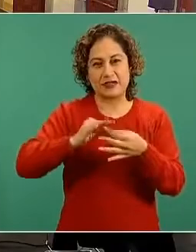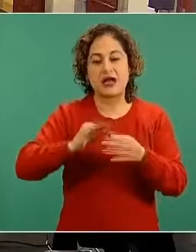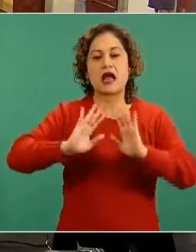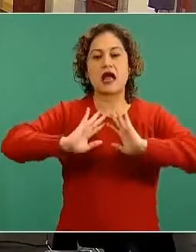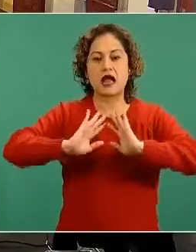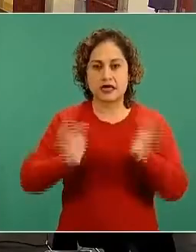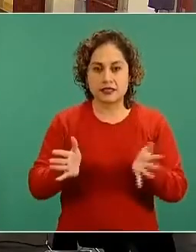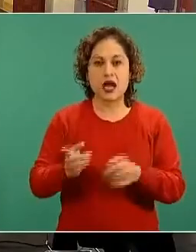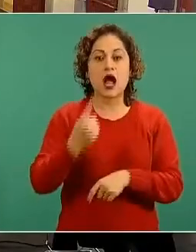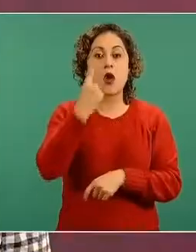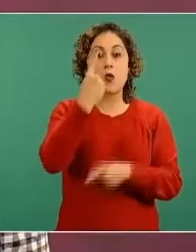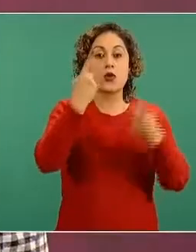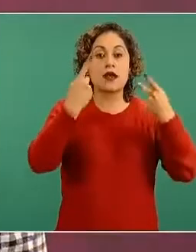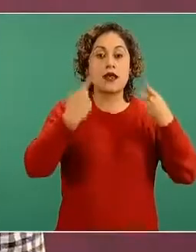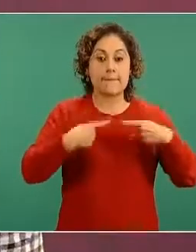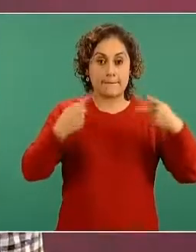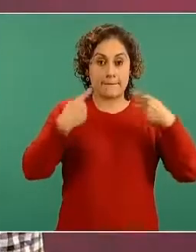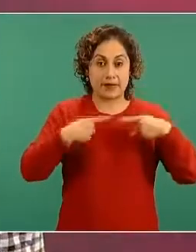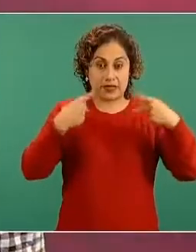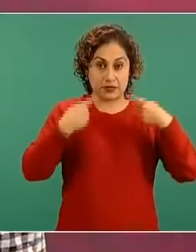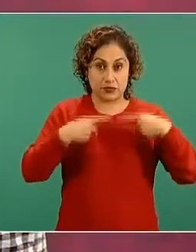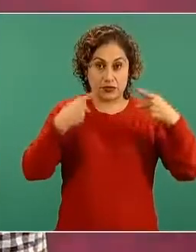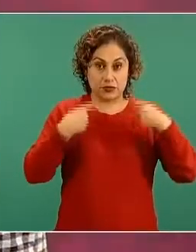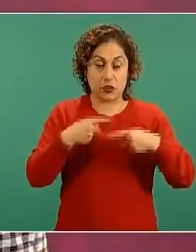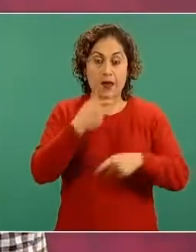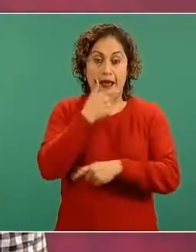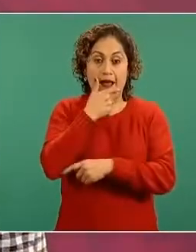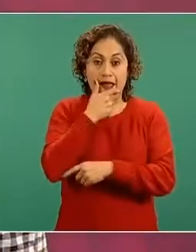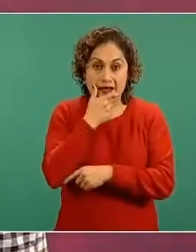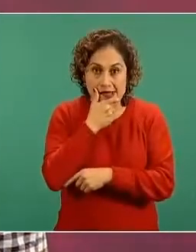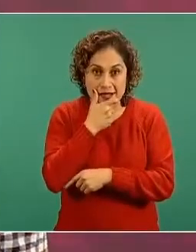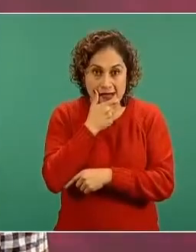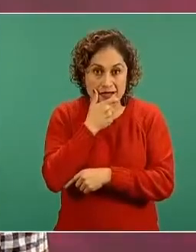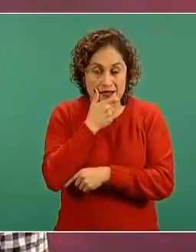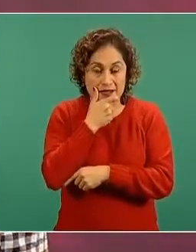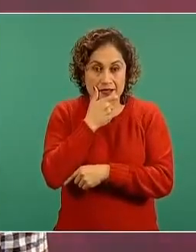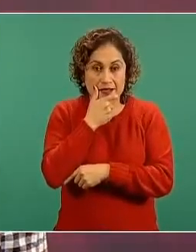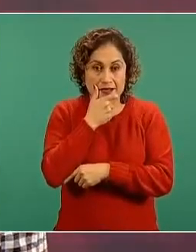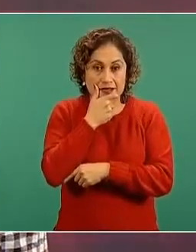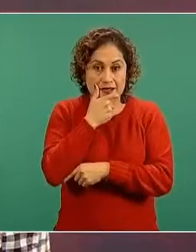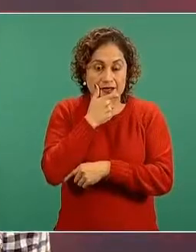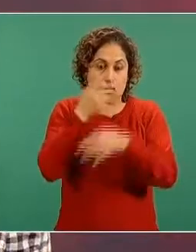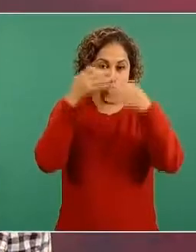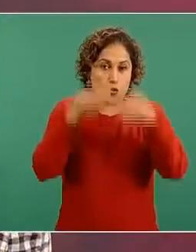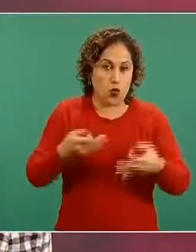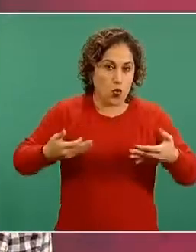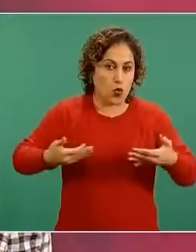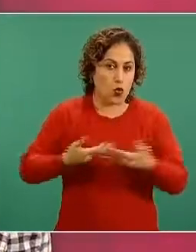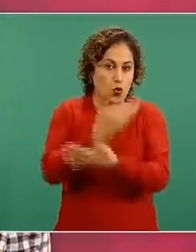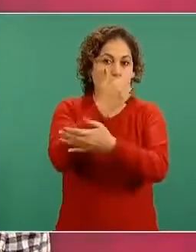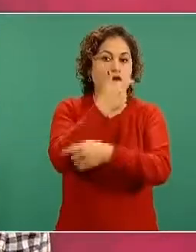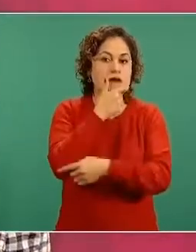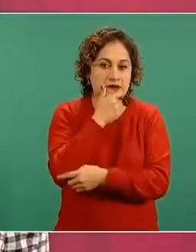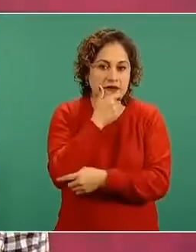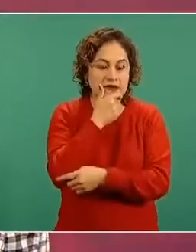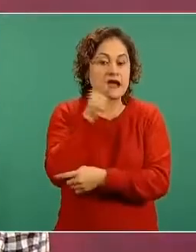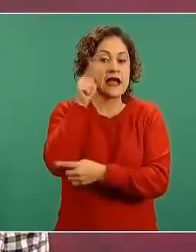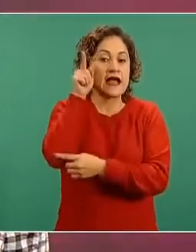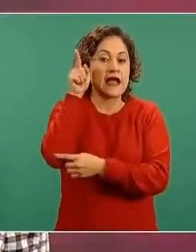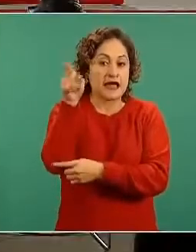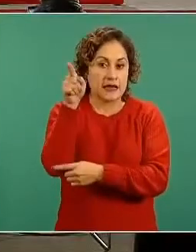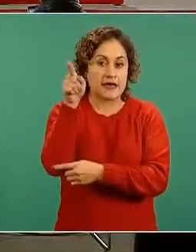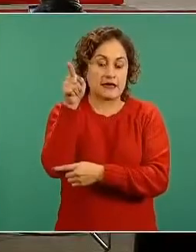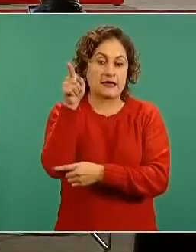el paciente inglés, este individuo de nacionalidad británica, que viajó